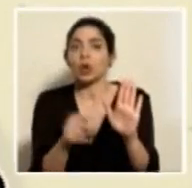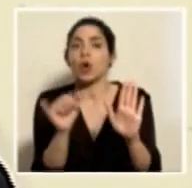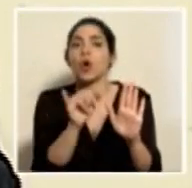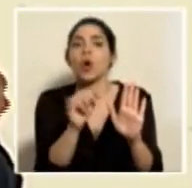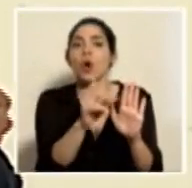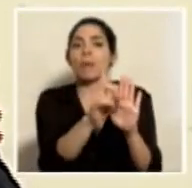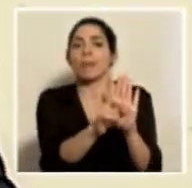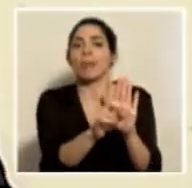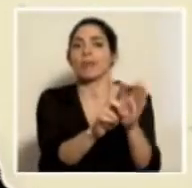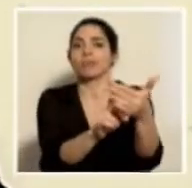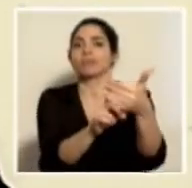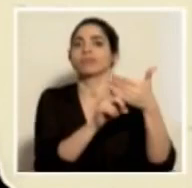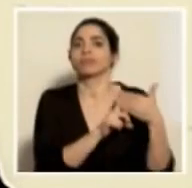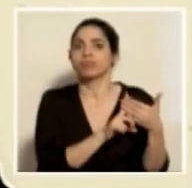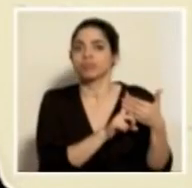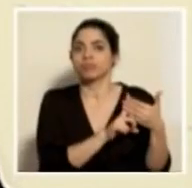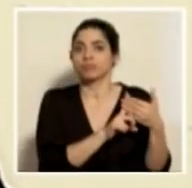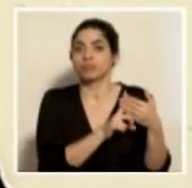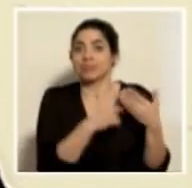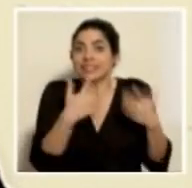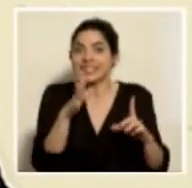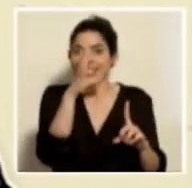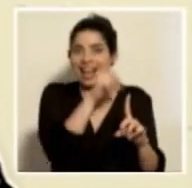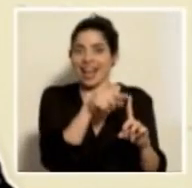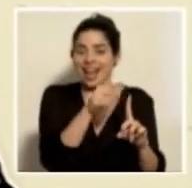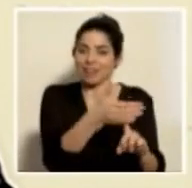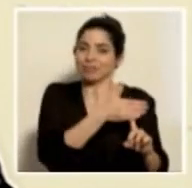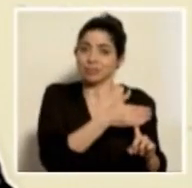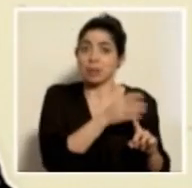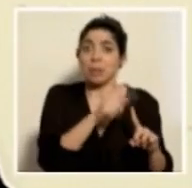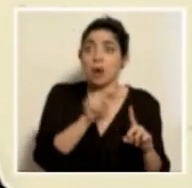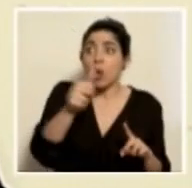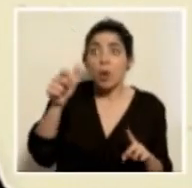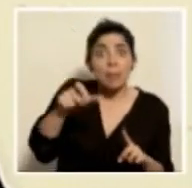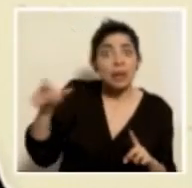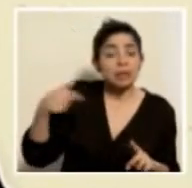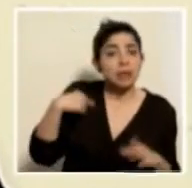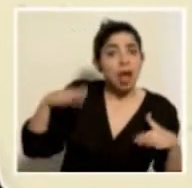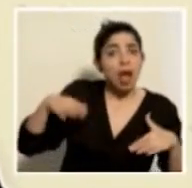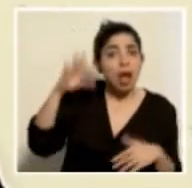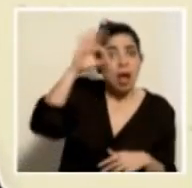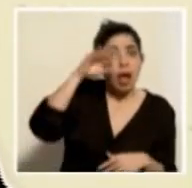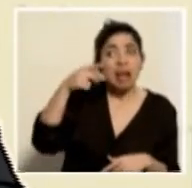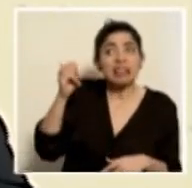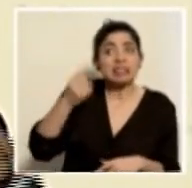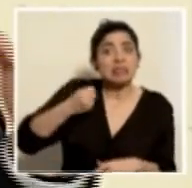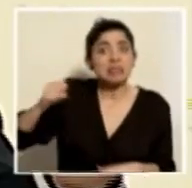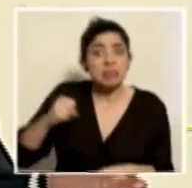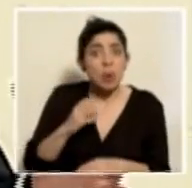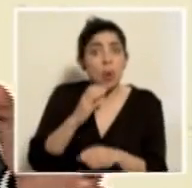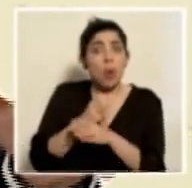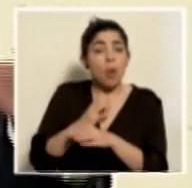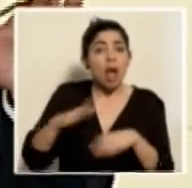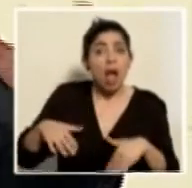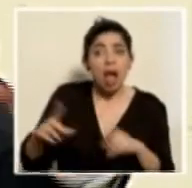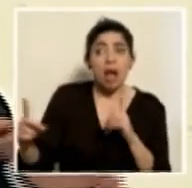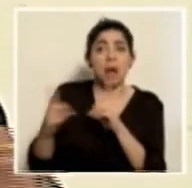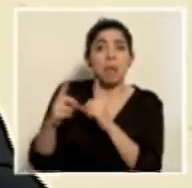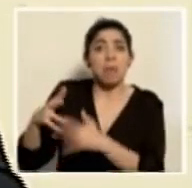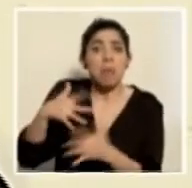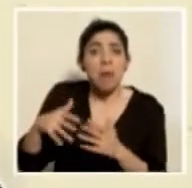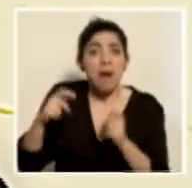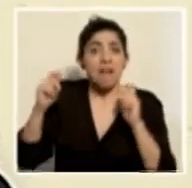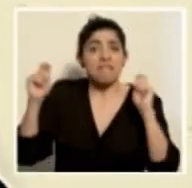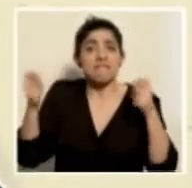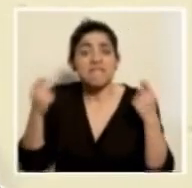un aislamiento para los que estoy detectando, pero ¿y los que no? Si están rompiendo protocolos, si no se están cuidando, si no están guardando la distancia, si están haciendo las